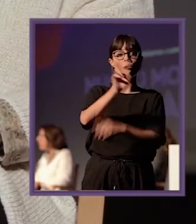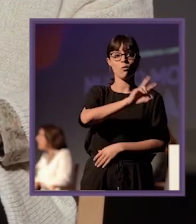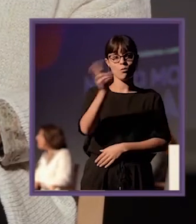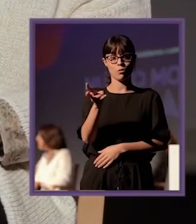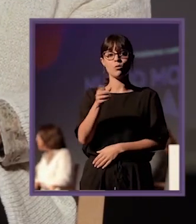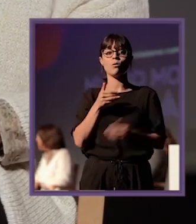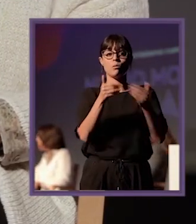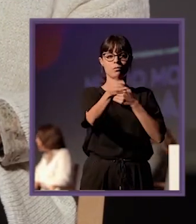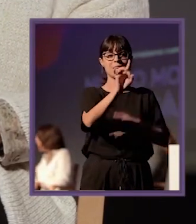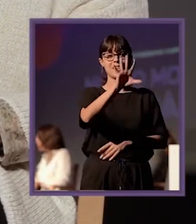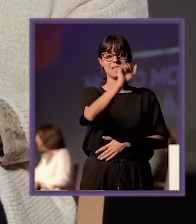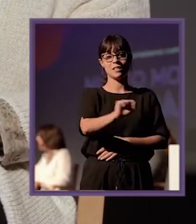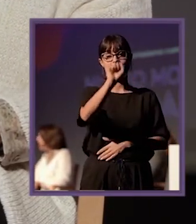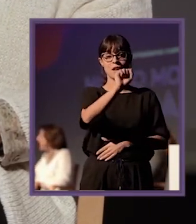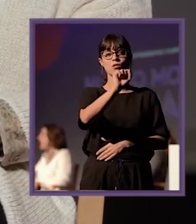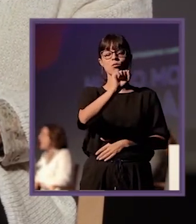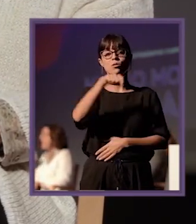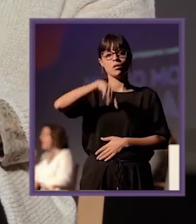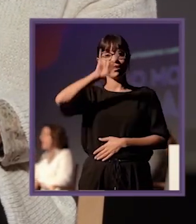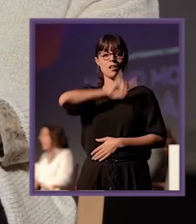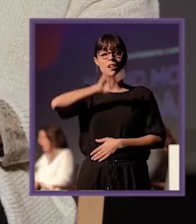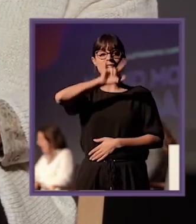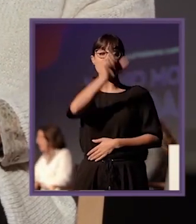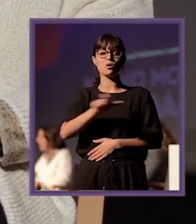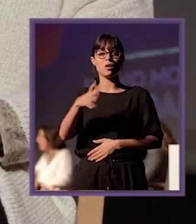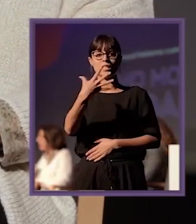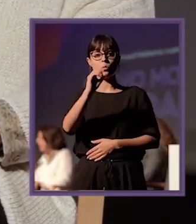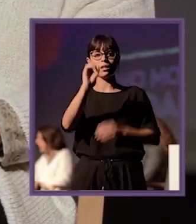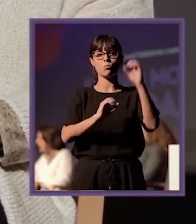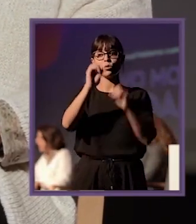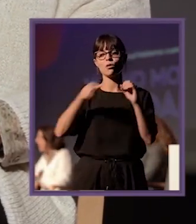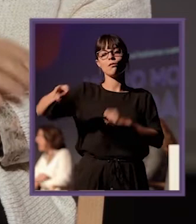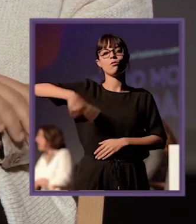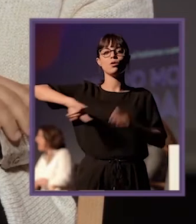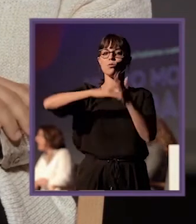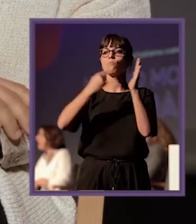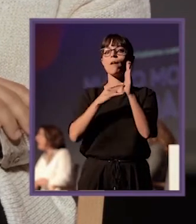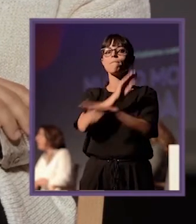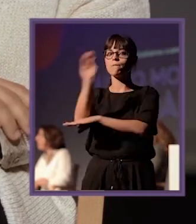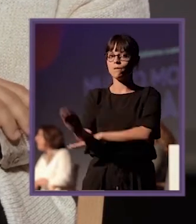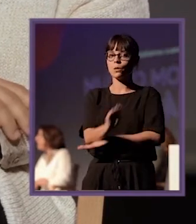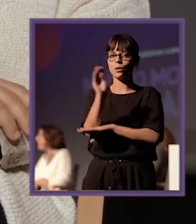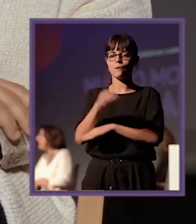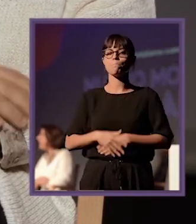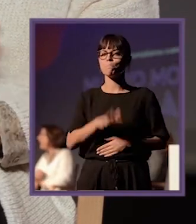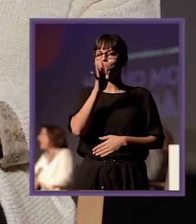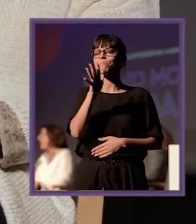el 50% de nuestra población en Canarias al Canarias Te Cuida. Ahora intentaré hacerles entender el